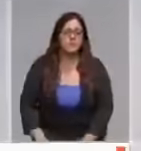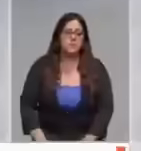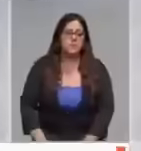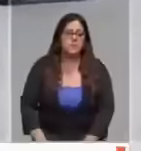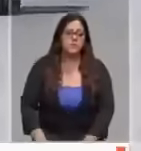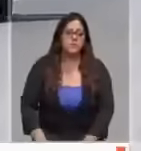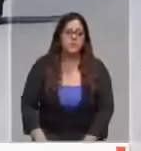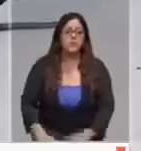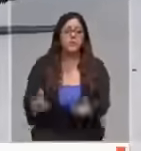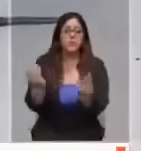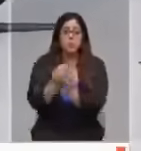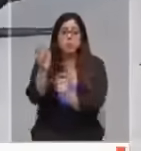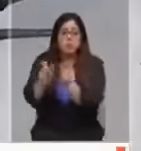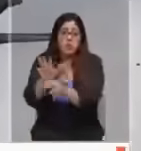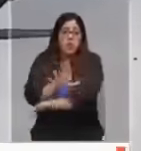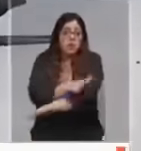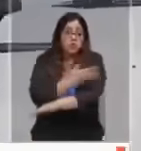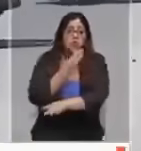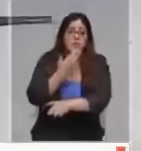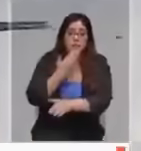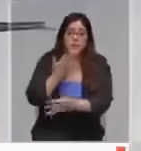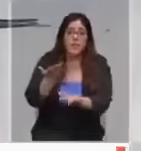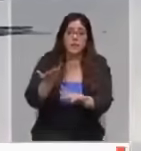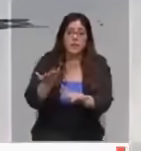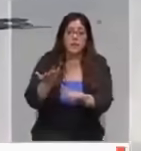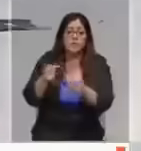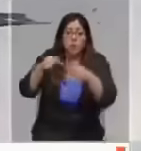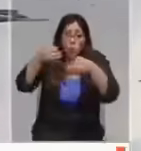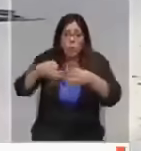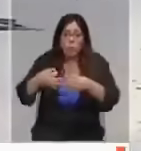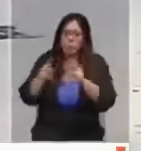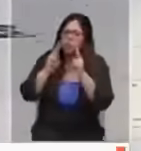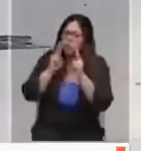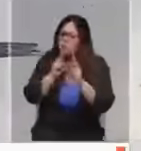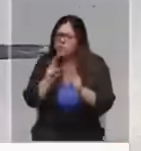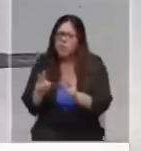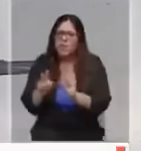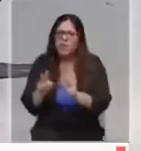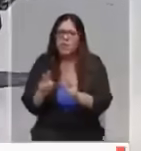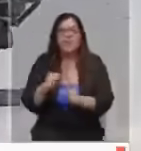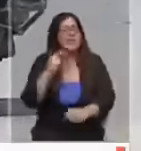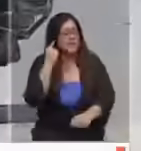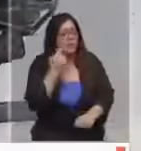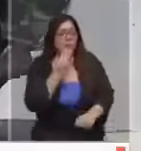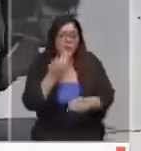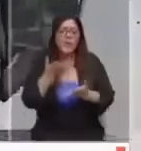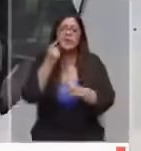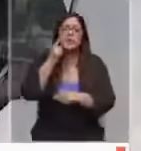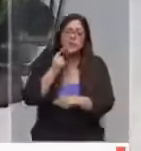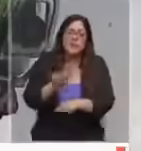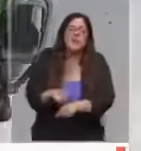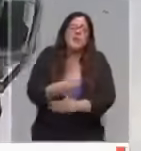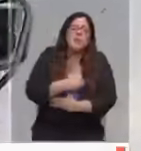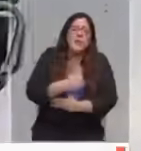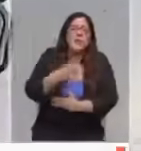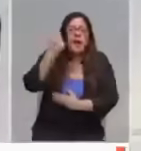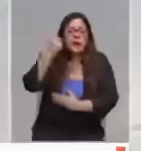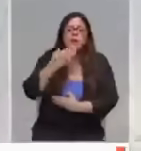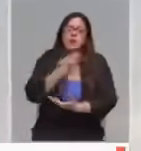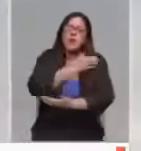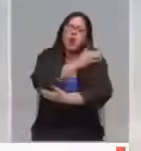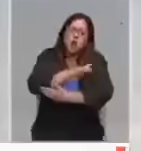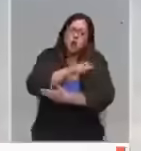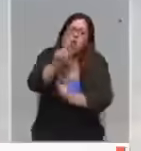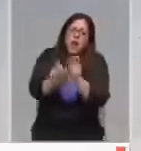Sí, muchas personas emocionadas también. Yo les decía lo que se sentía, lo que yo percibí entre tristeza, pena, pero también consuelo entre